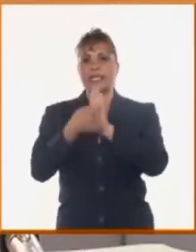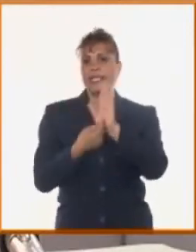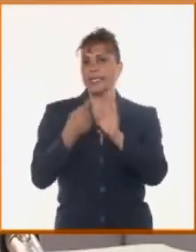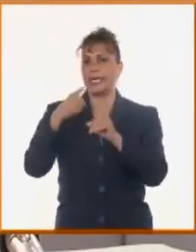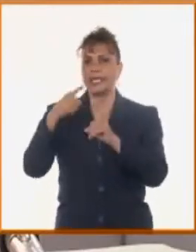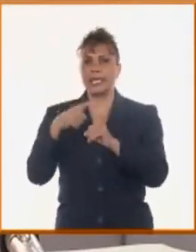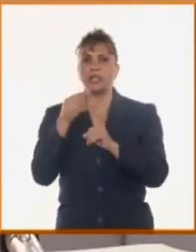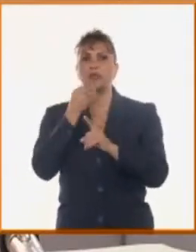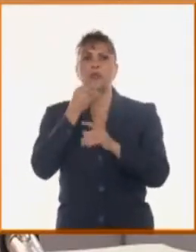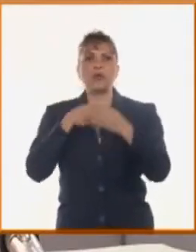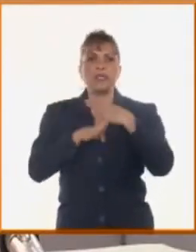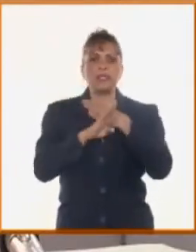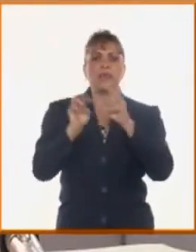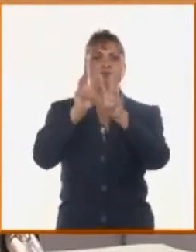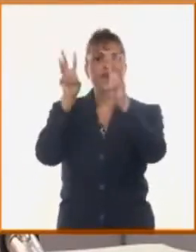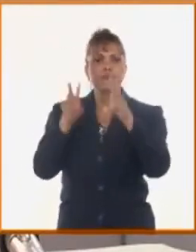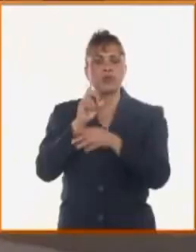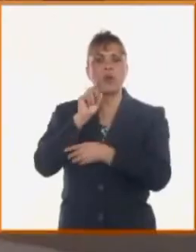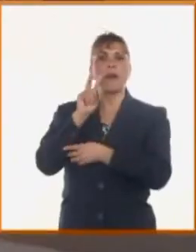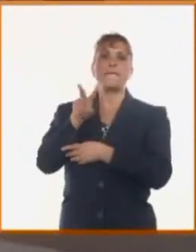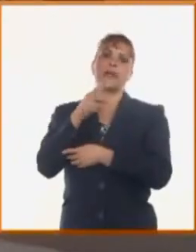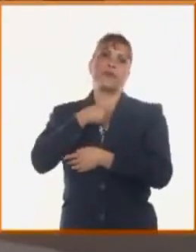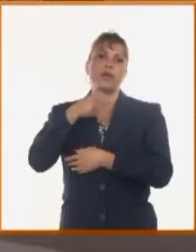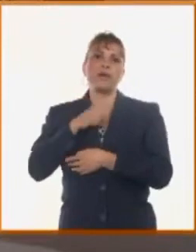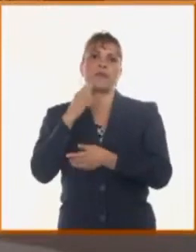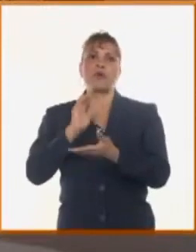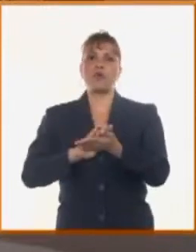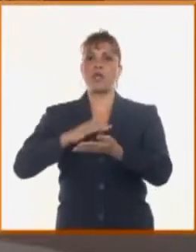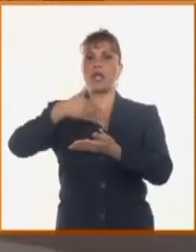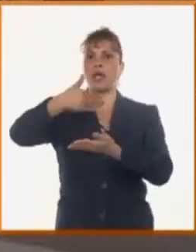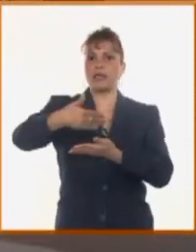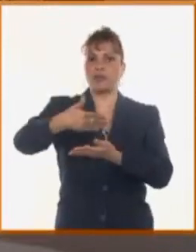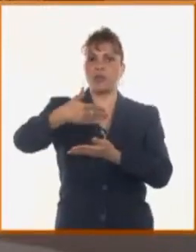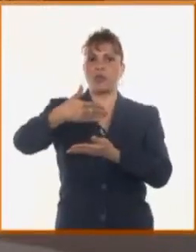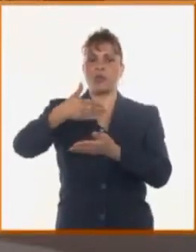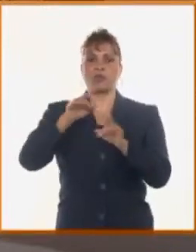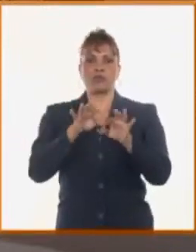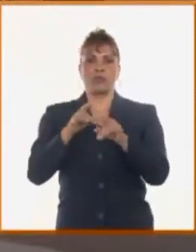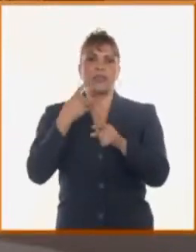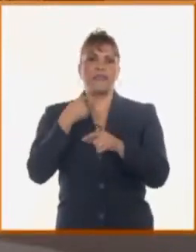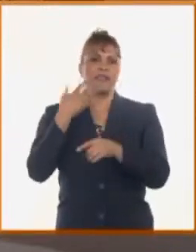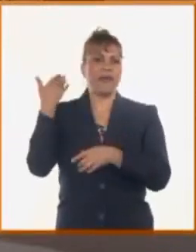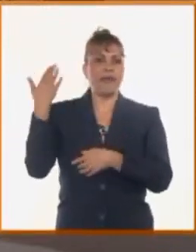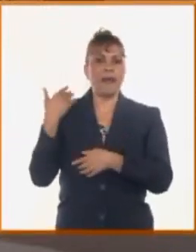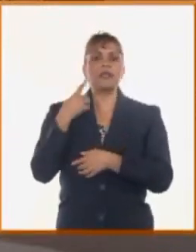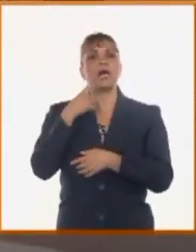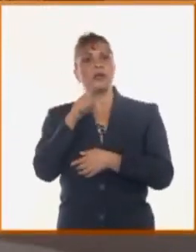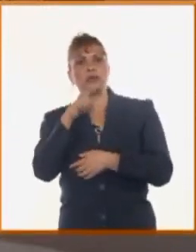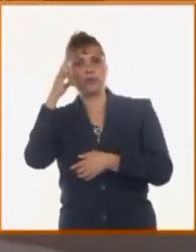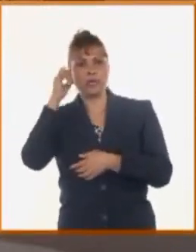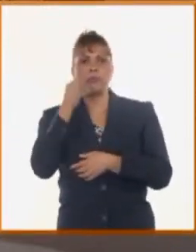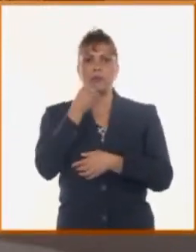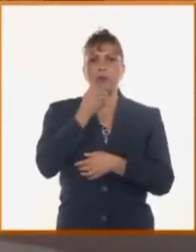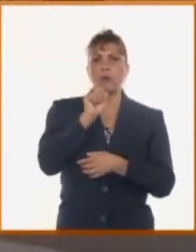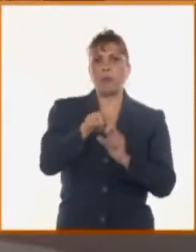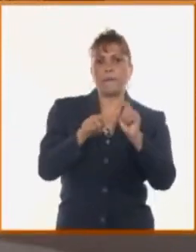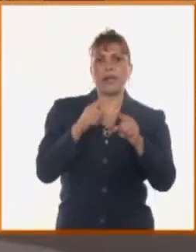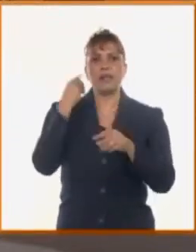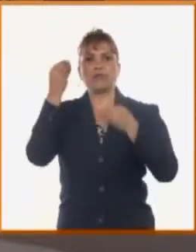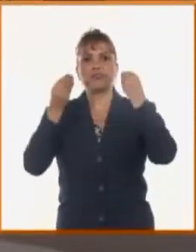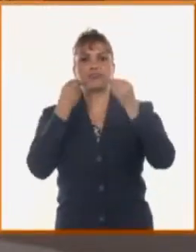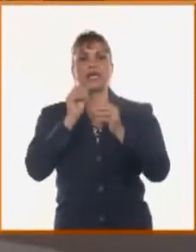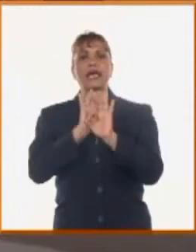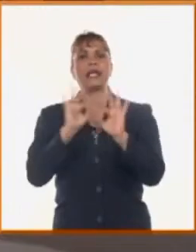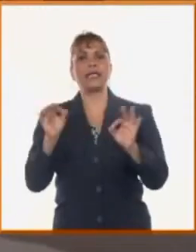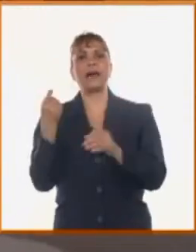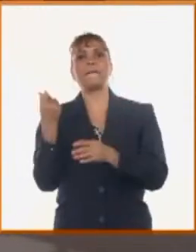entrar a tu página y si ves una laptop de tal generación, esta me conviene, no me conviene, puedes hacer una evaluación de calidad-precio